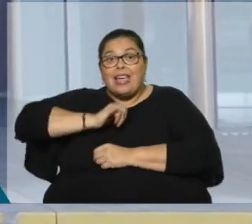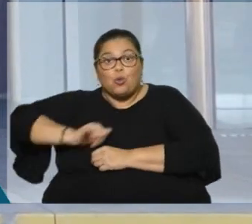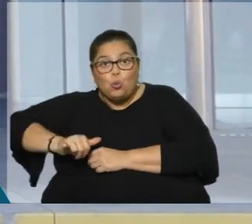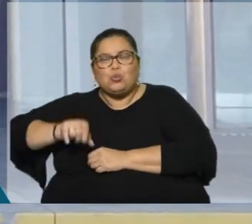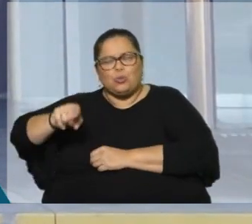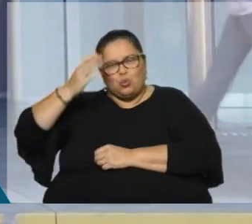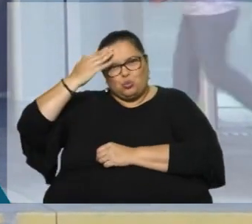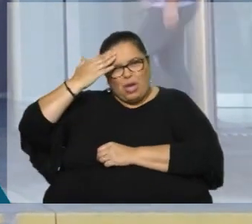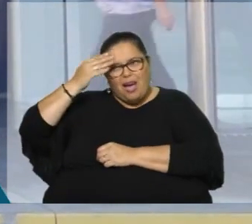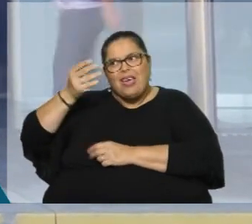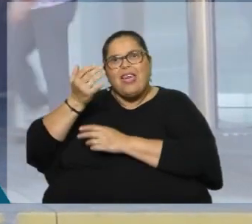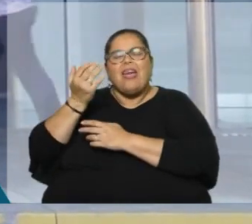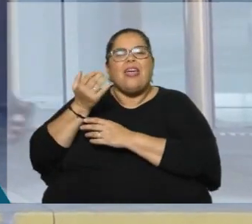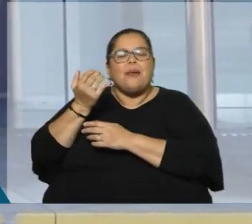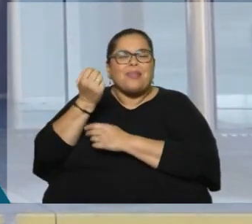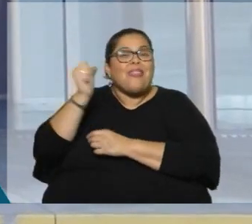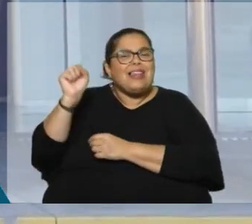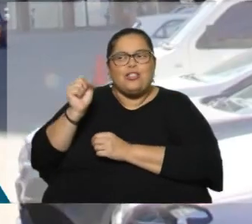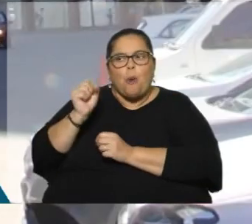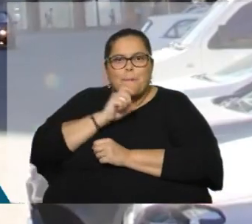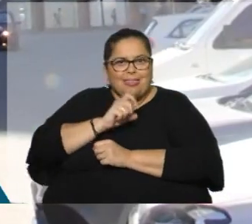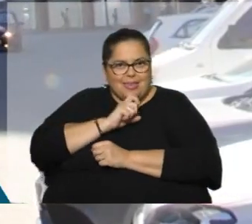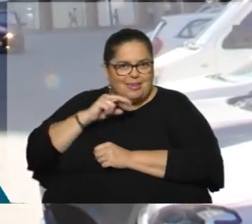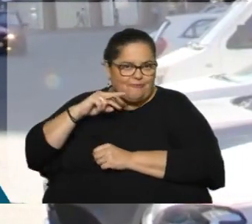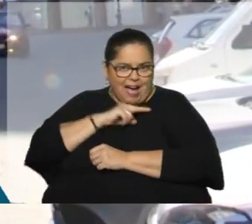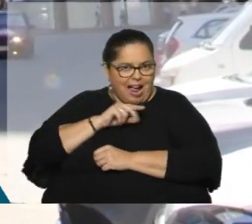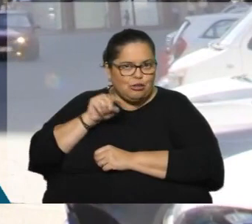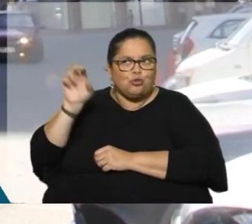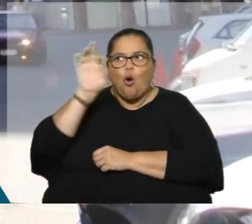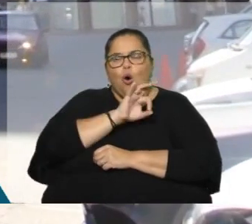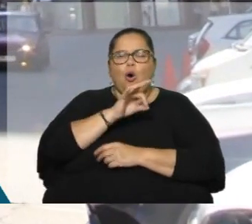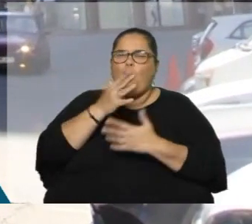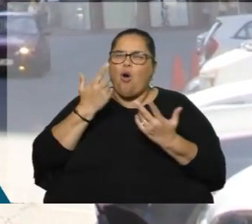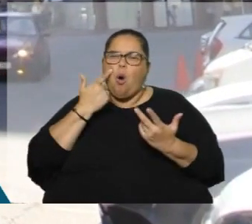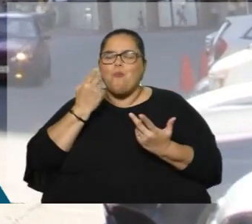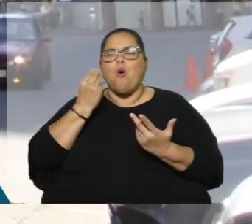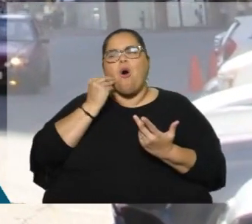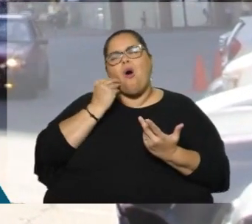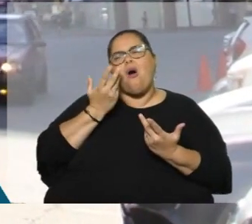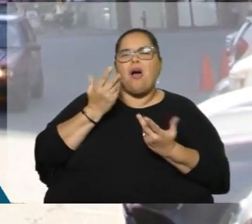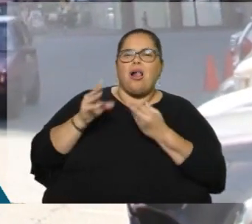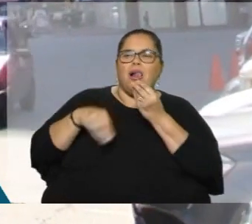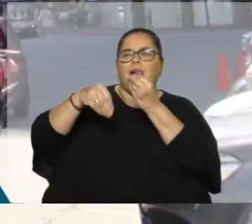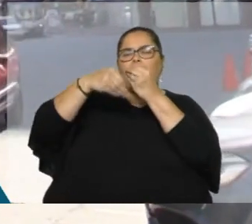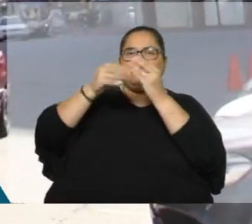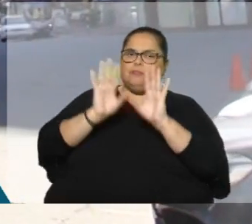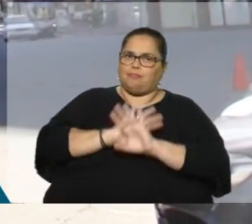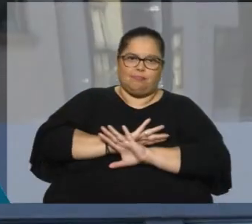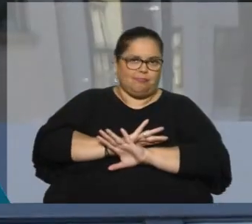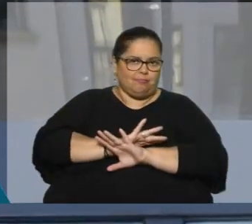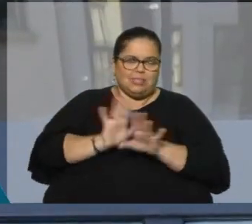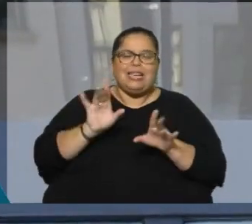sabiendas de que el delito no se cometió o cuyos indicios sean simulados por el denunciante este